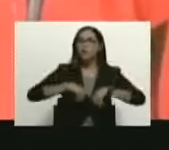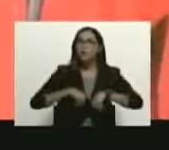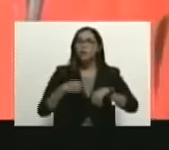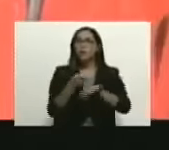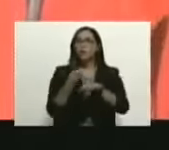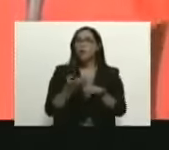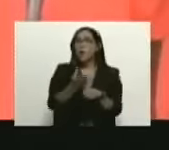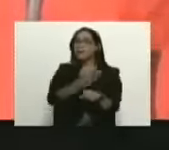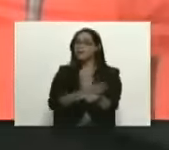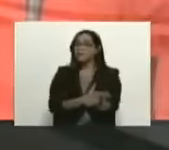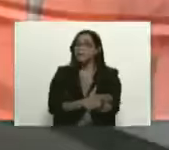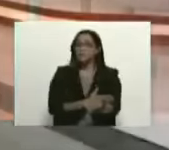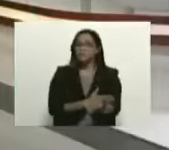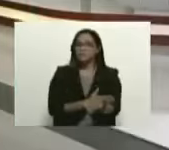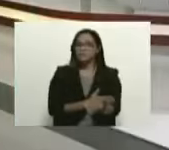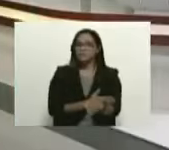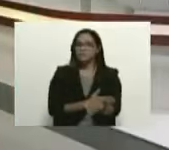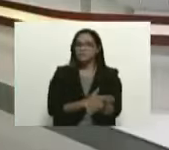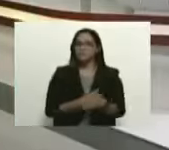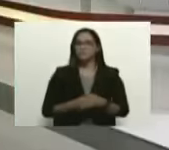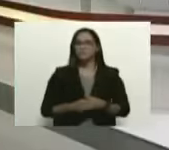gobiernos anteriores.